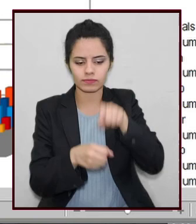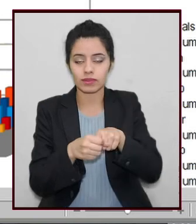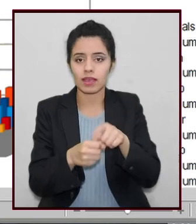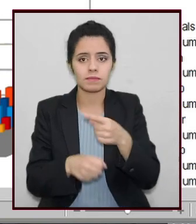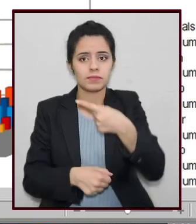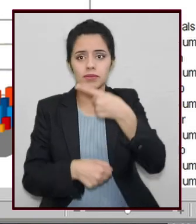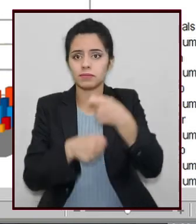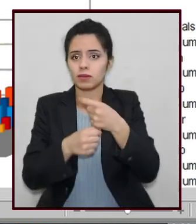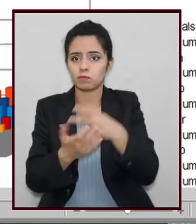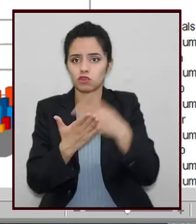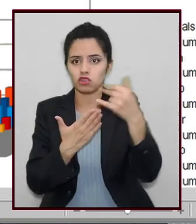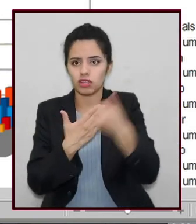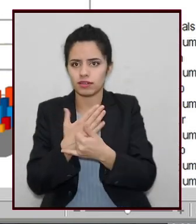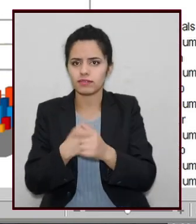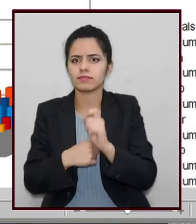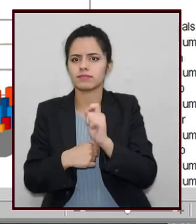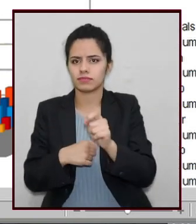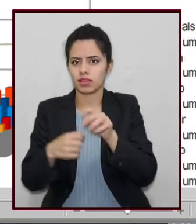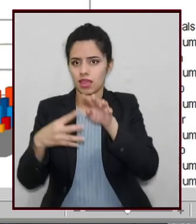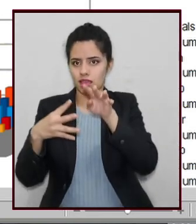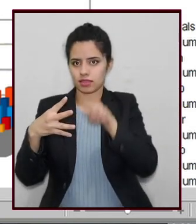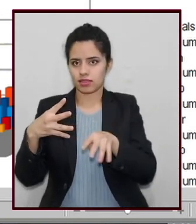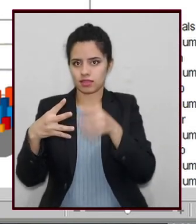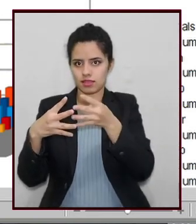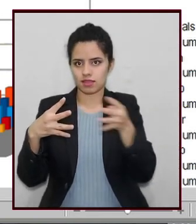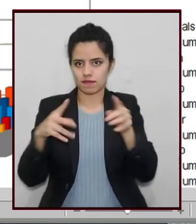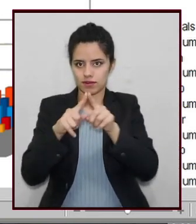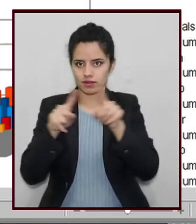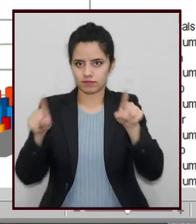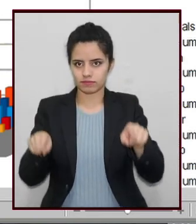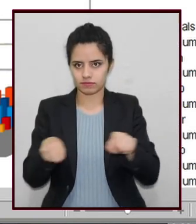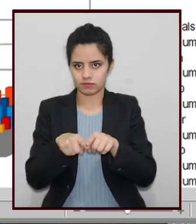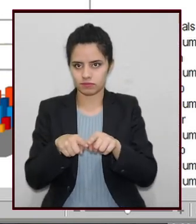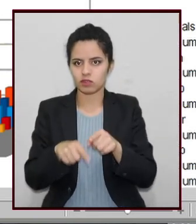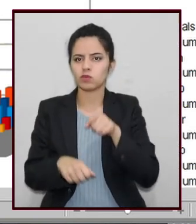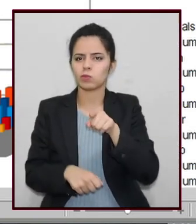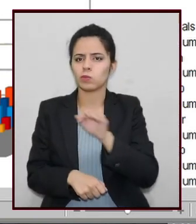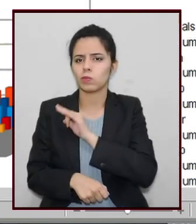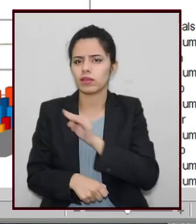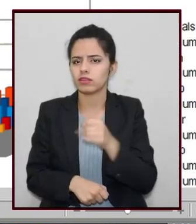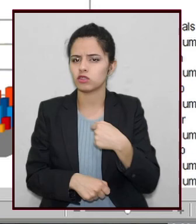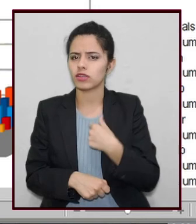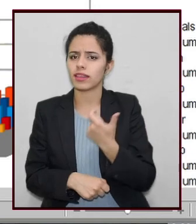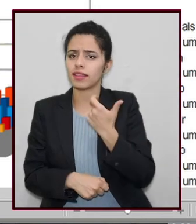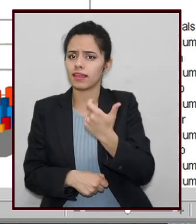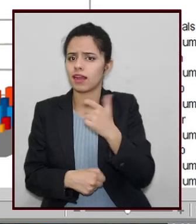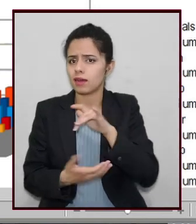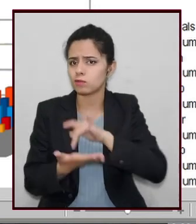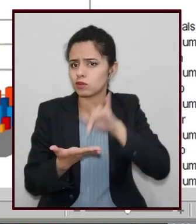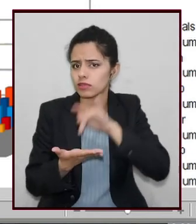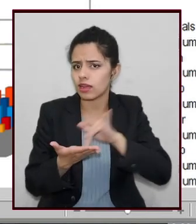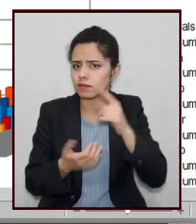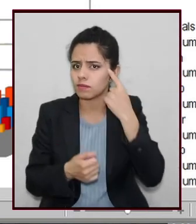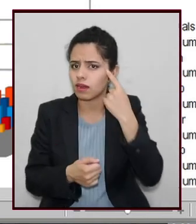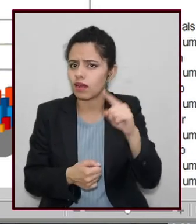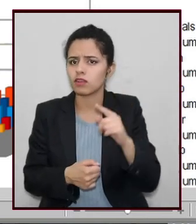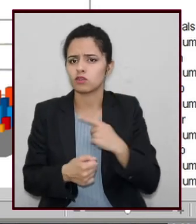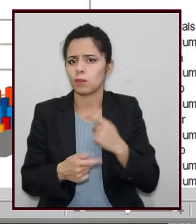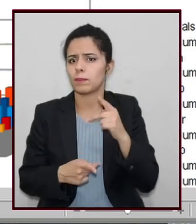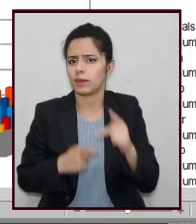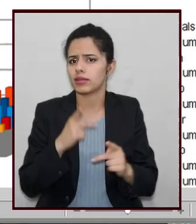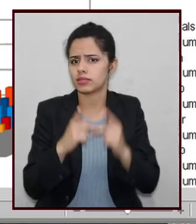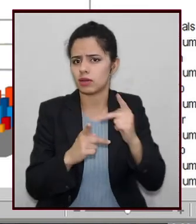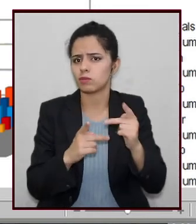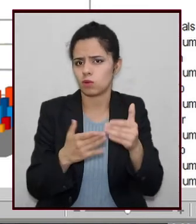que hicimos fue hacer lo que se llama una tabla de amortización. Realmente puedes ver cuánto dinero puedes aportar para terminar de pagar tu crédito de